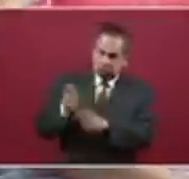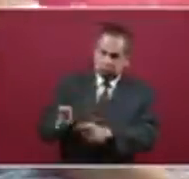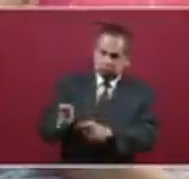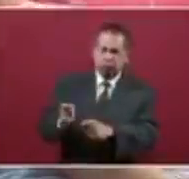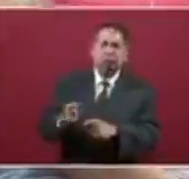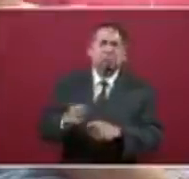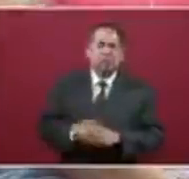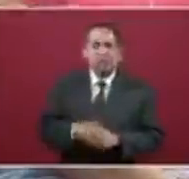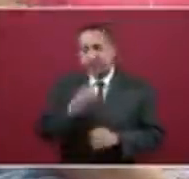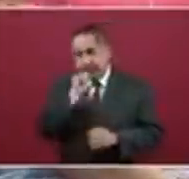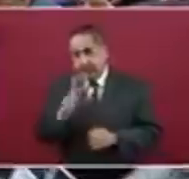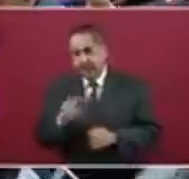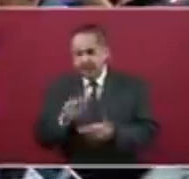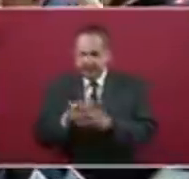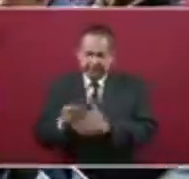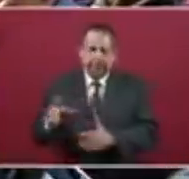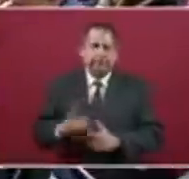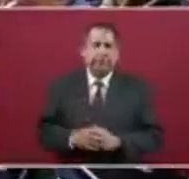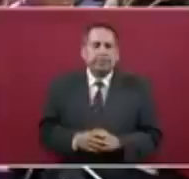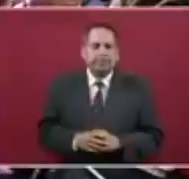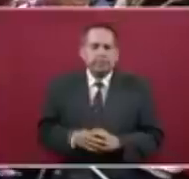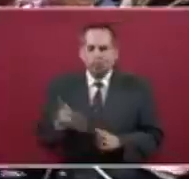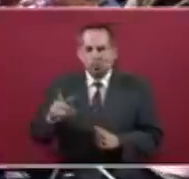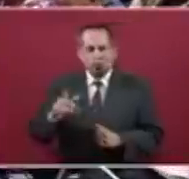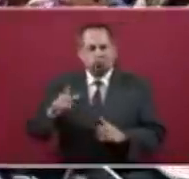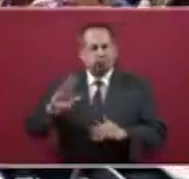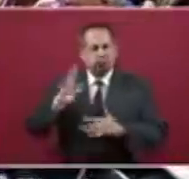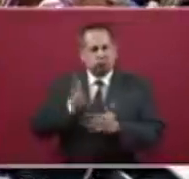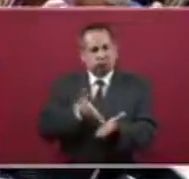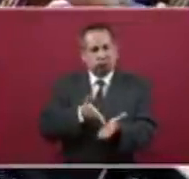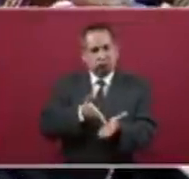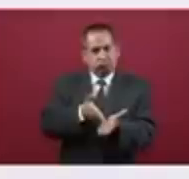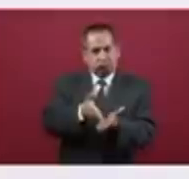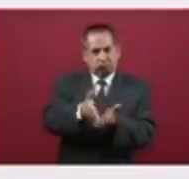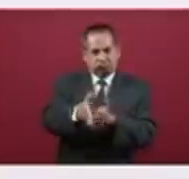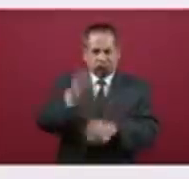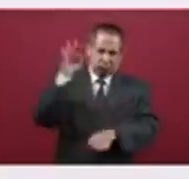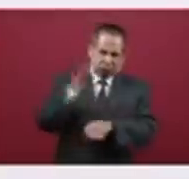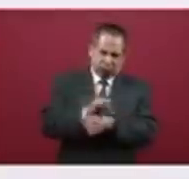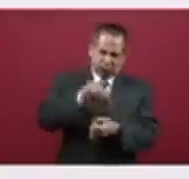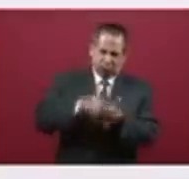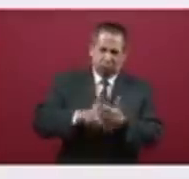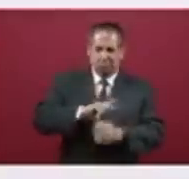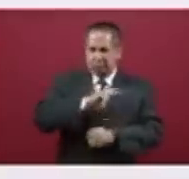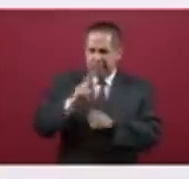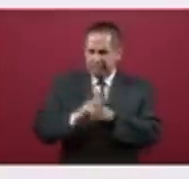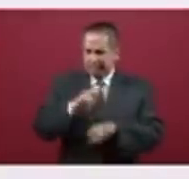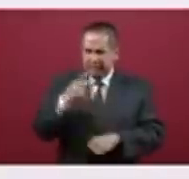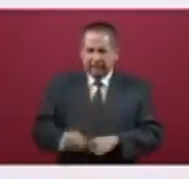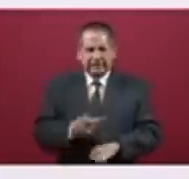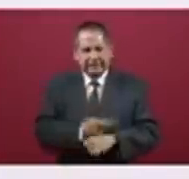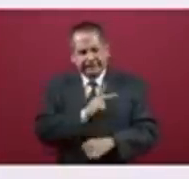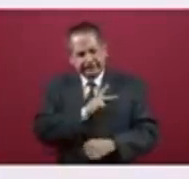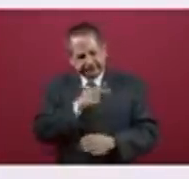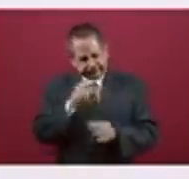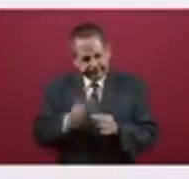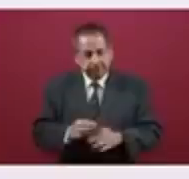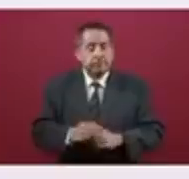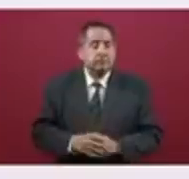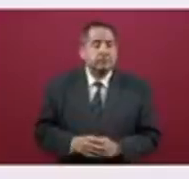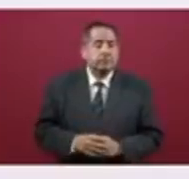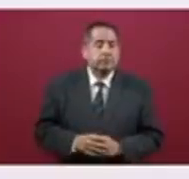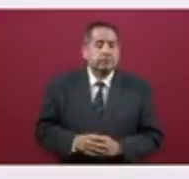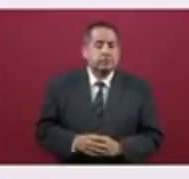agradecer por su lealtad a la patria amigas y amigos